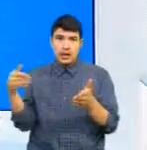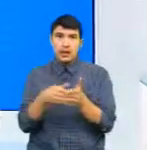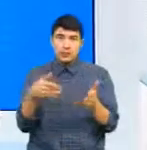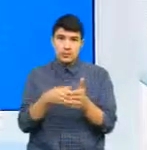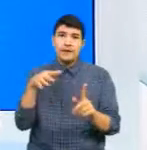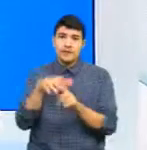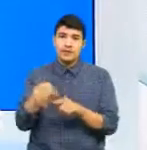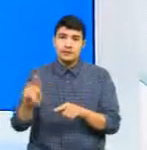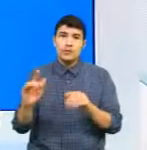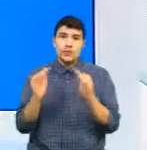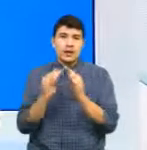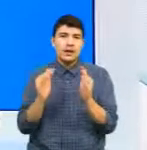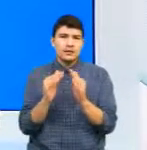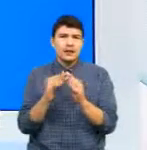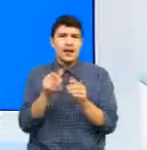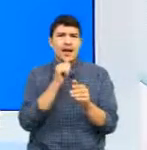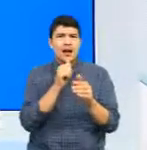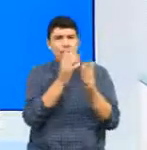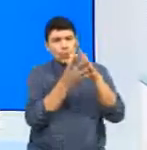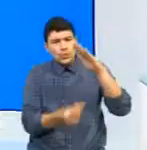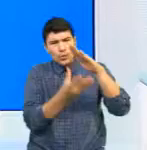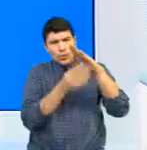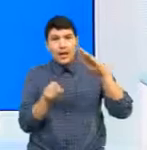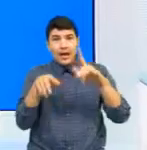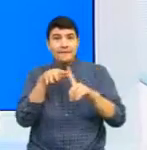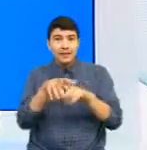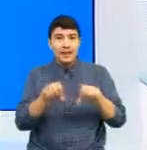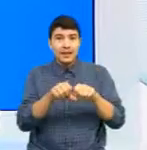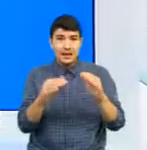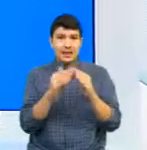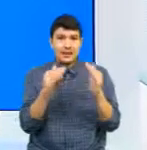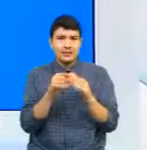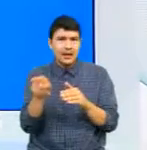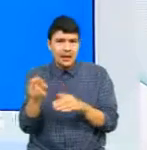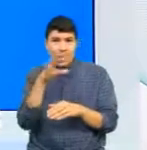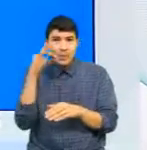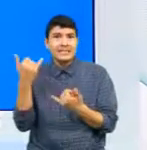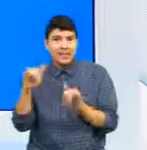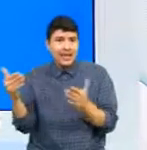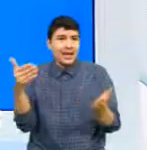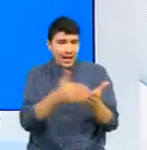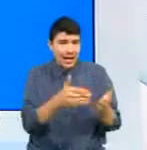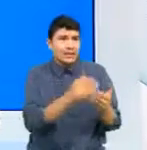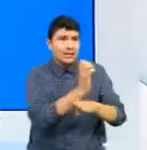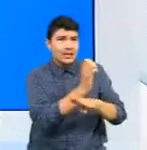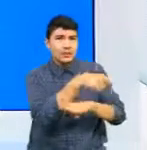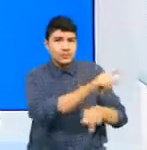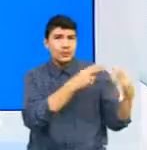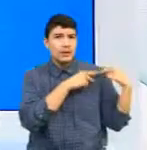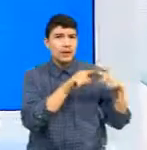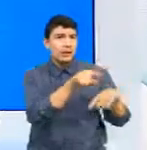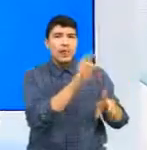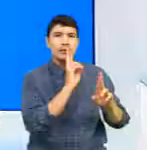en el barrio san bernardo debido a una filtración de agua él afirma que ha interpuesto la queja ante entidades encargadas y aún no recibe